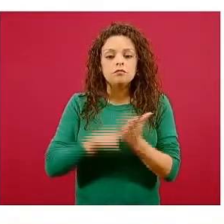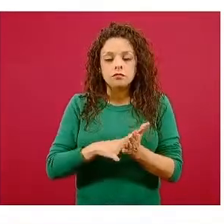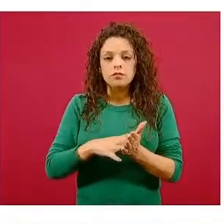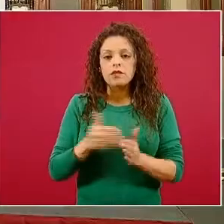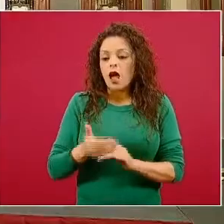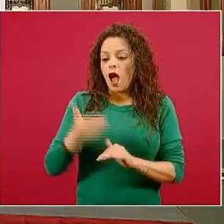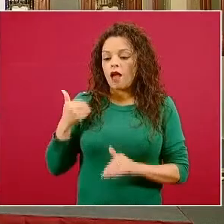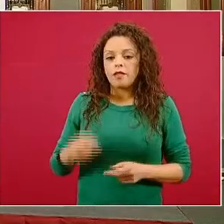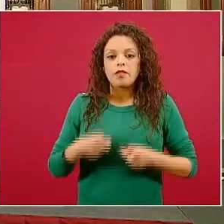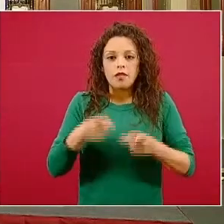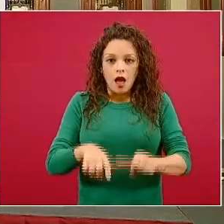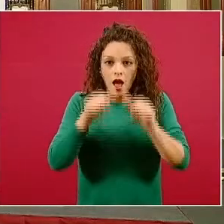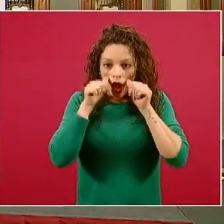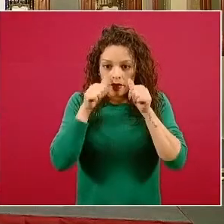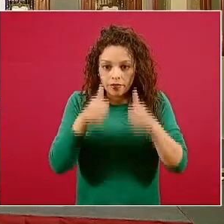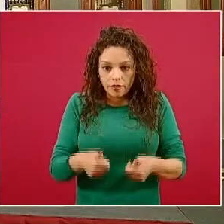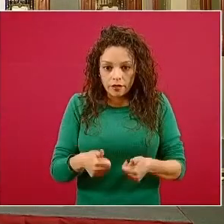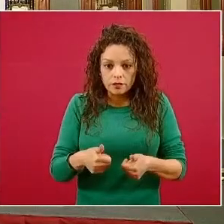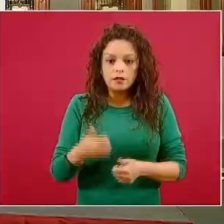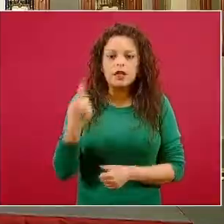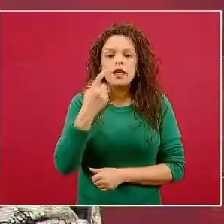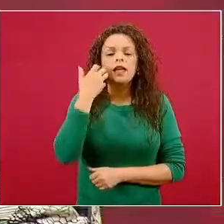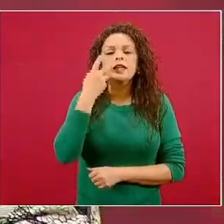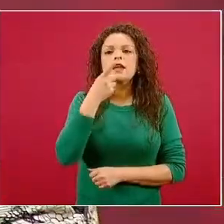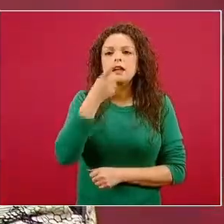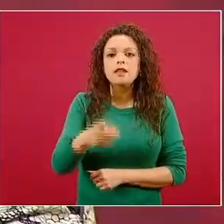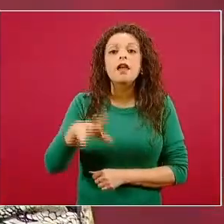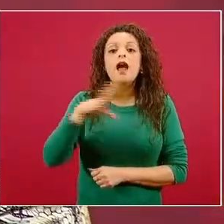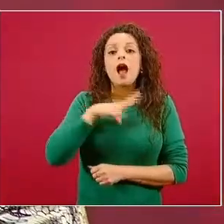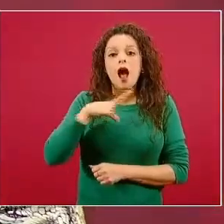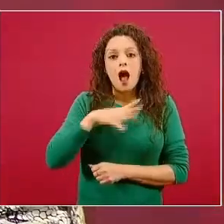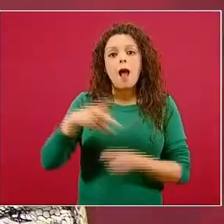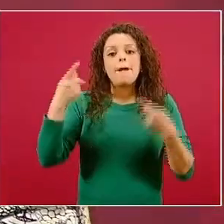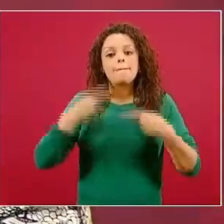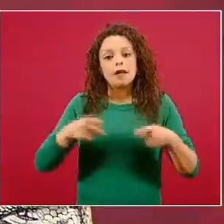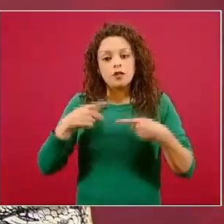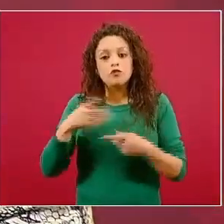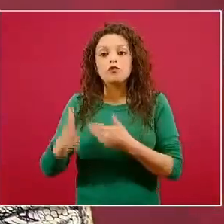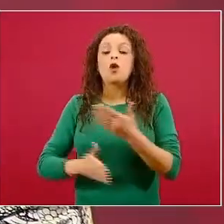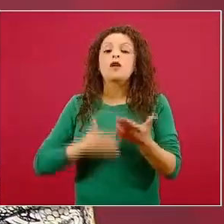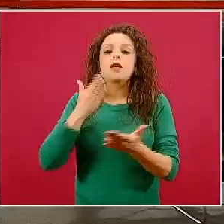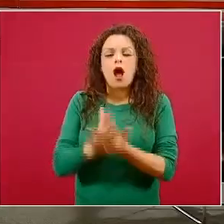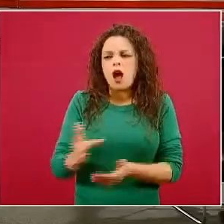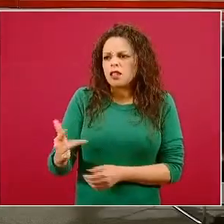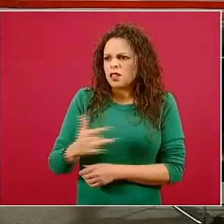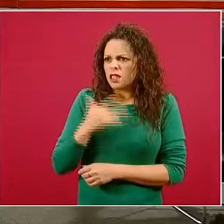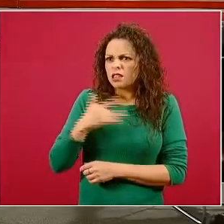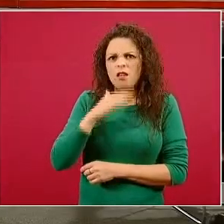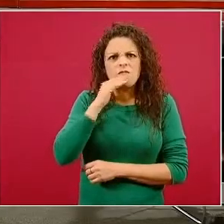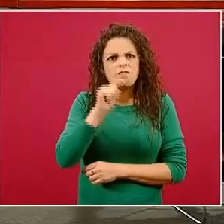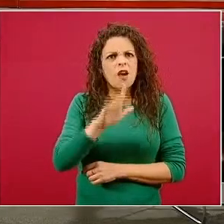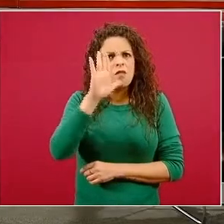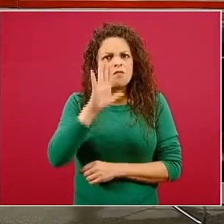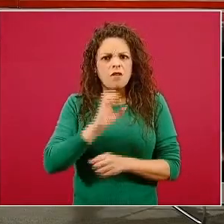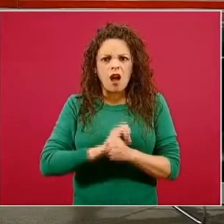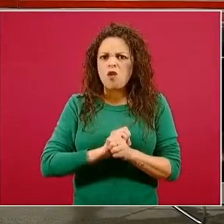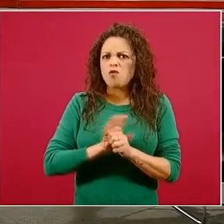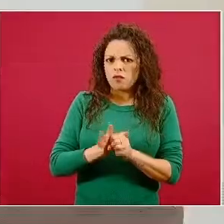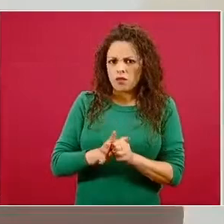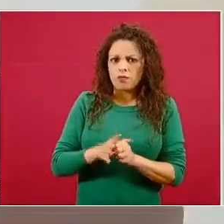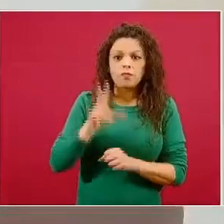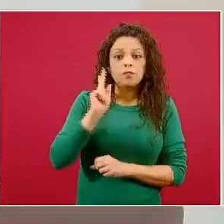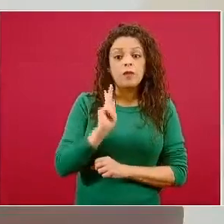previa. Quiere decir que hay un porcentaje que acudió por síntomas de COVID y que o no se conocía que vivía